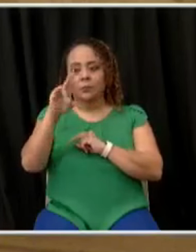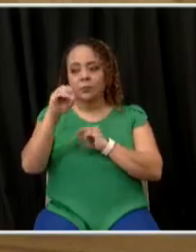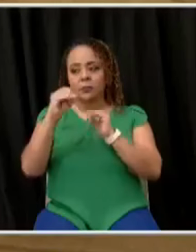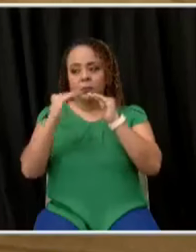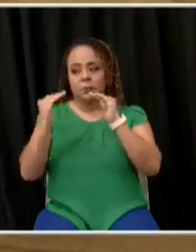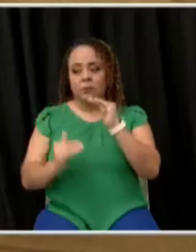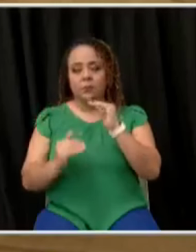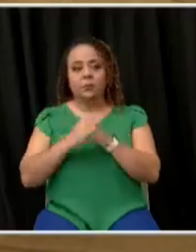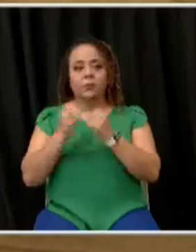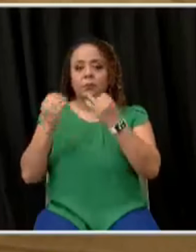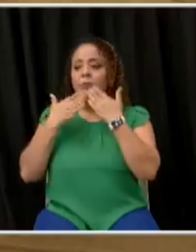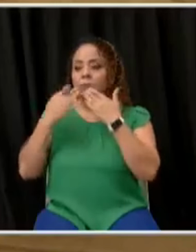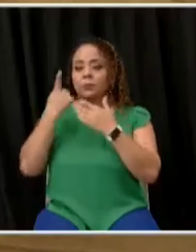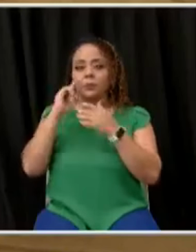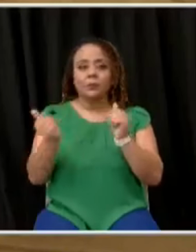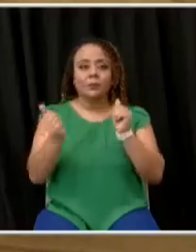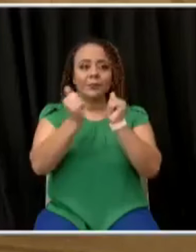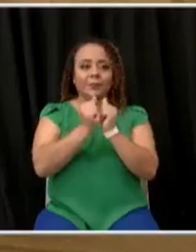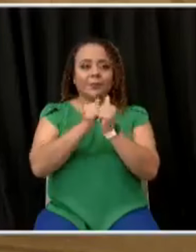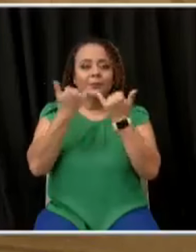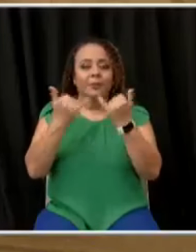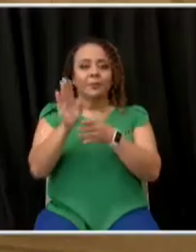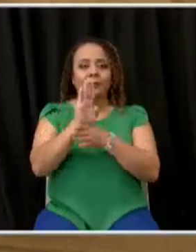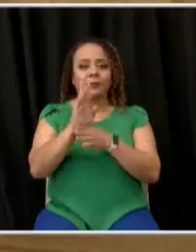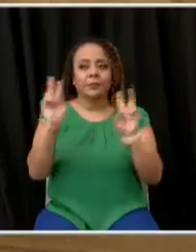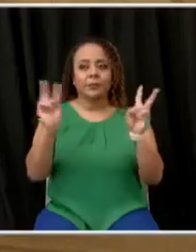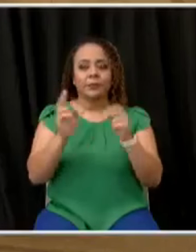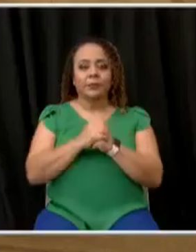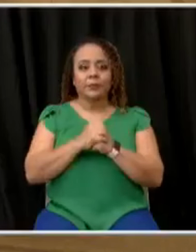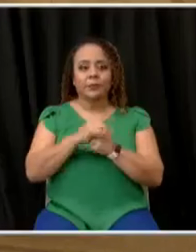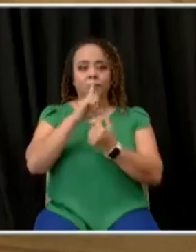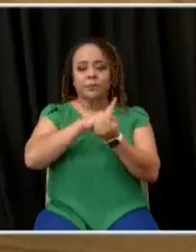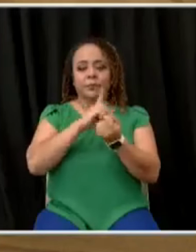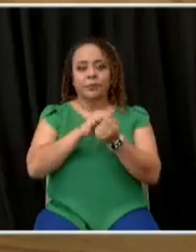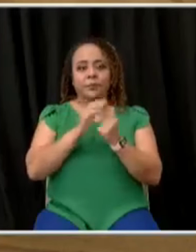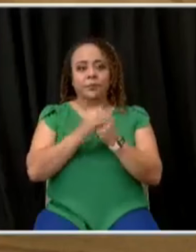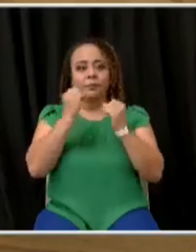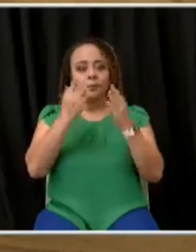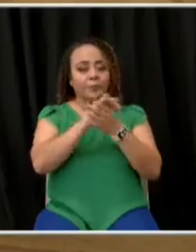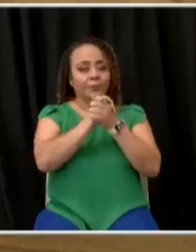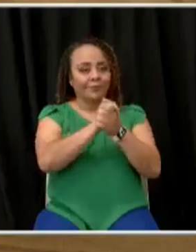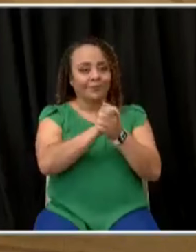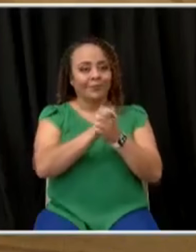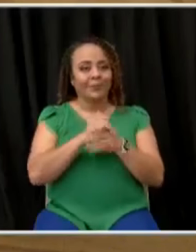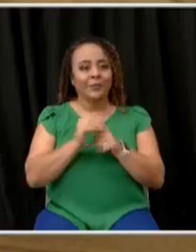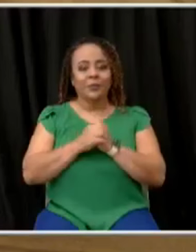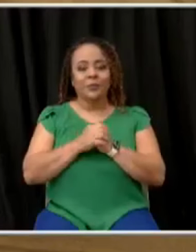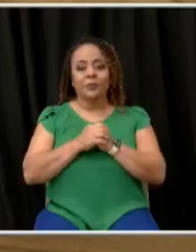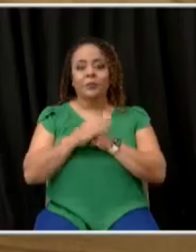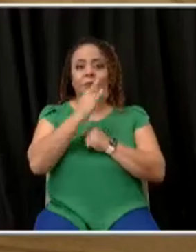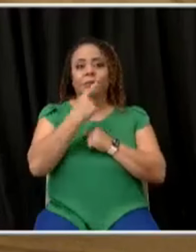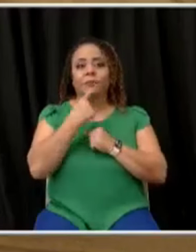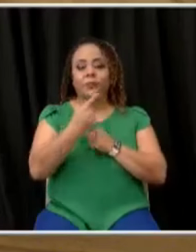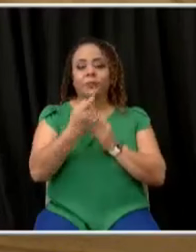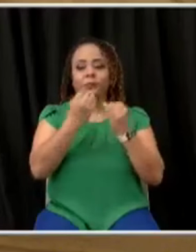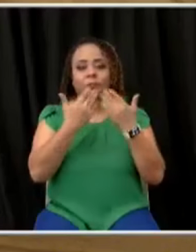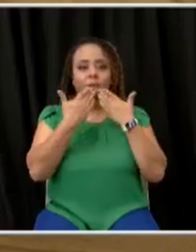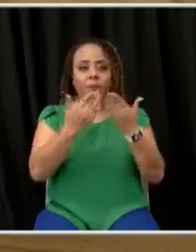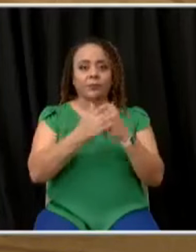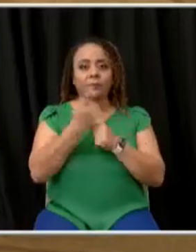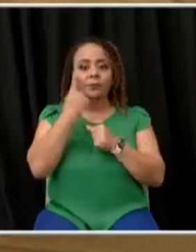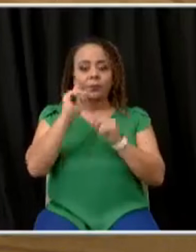menos. Muchísimas gracias por acompañarnos en esta transmisión en vivo. Doctor, le mandan muchas felicitaciones y nos dicen que muchísimas